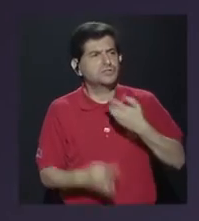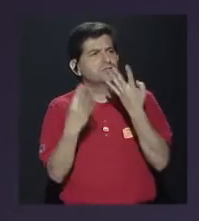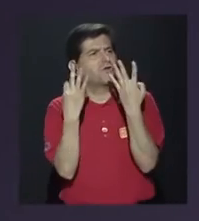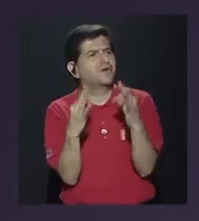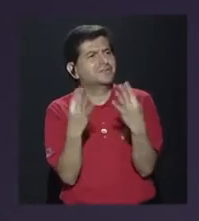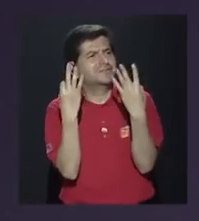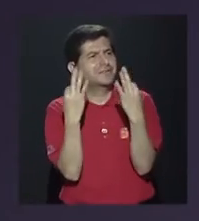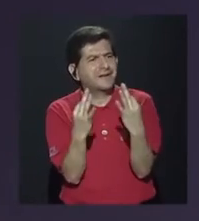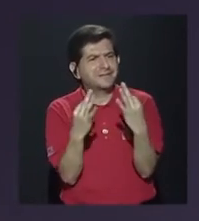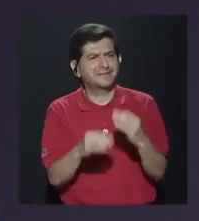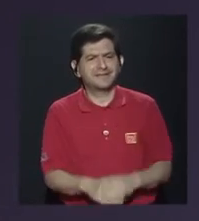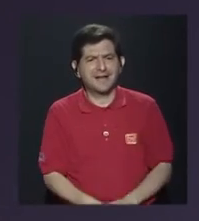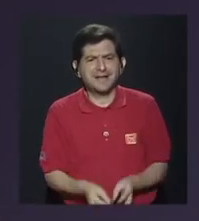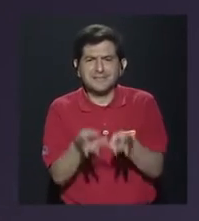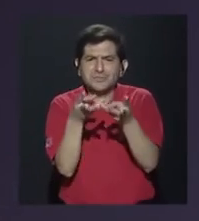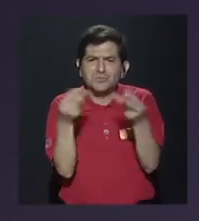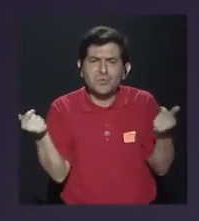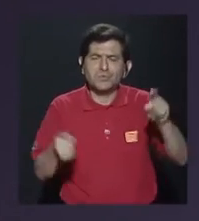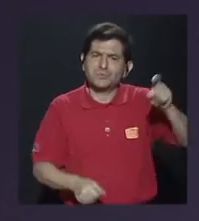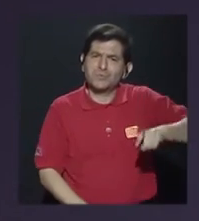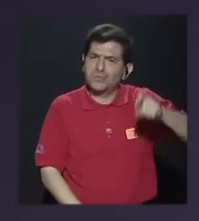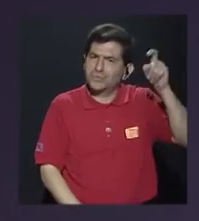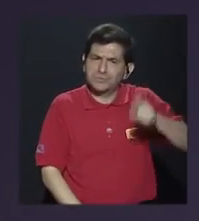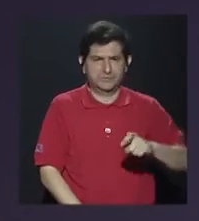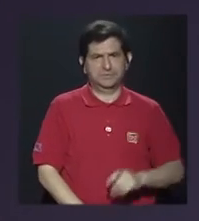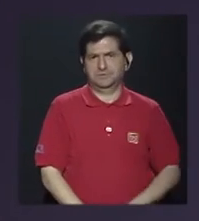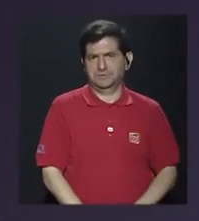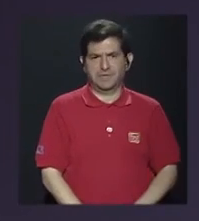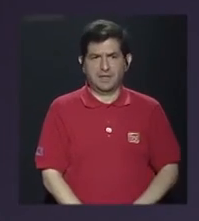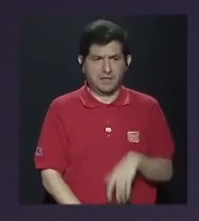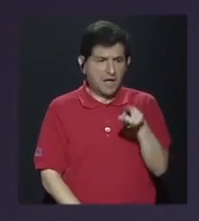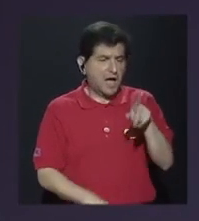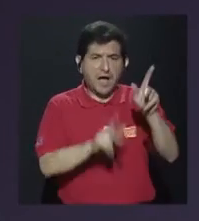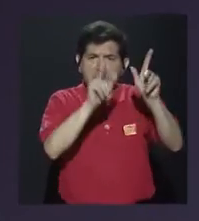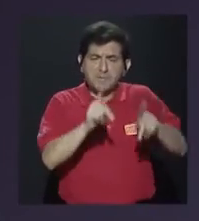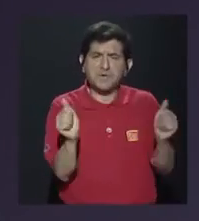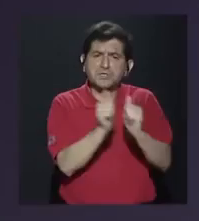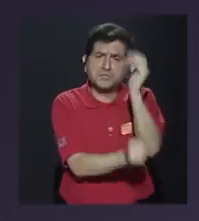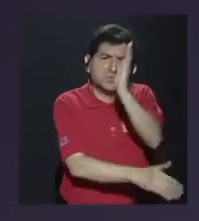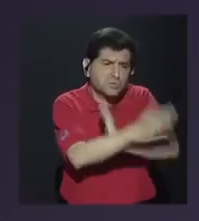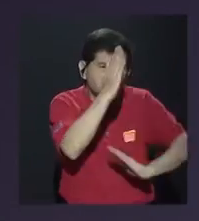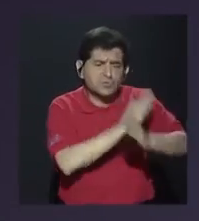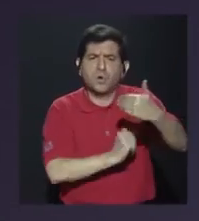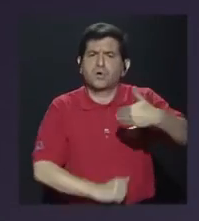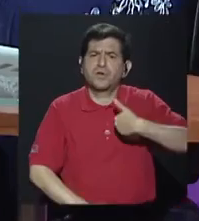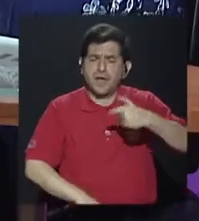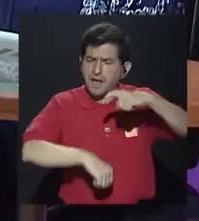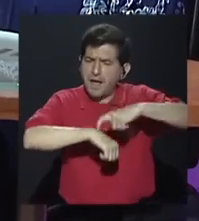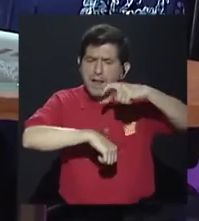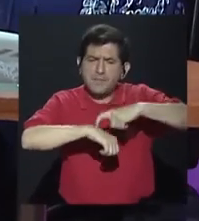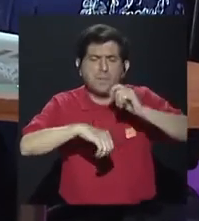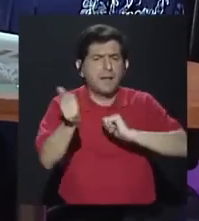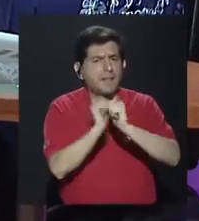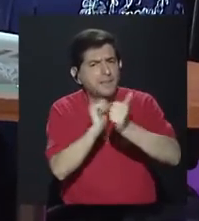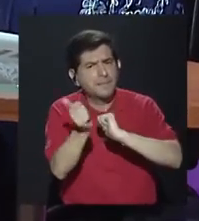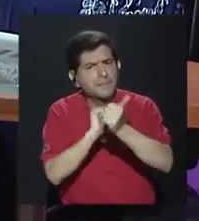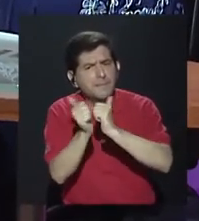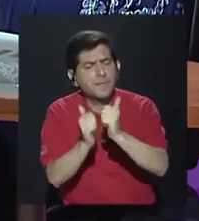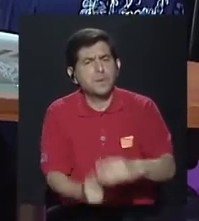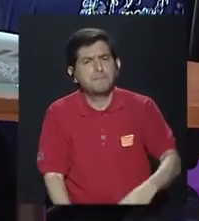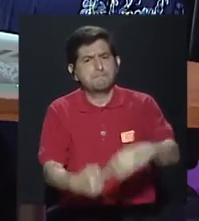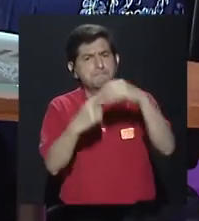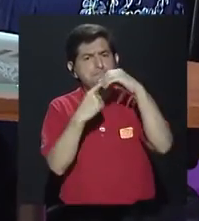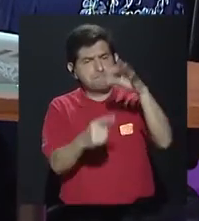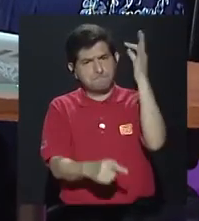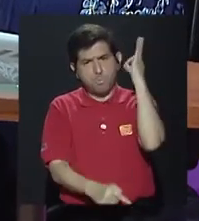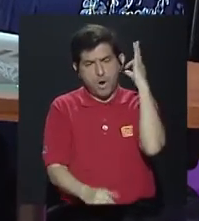subsanar o solventar necesidades que las personas con discapacidad tenían a la hora de hacer deporte y principalmente